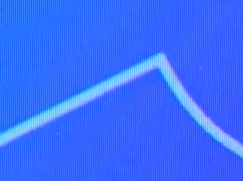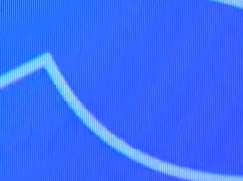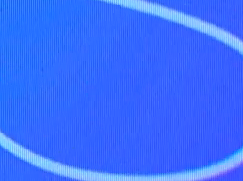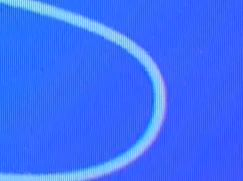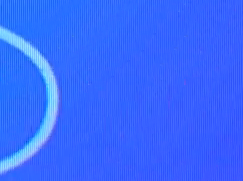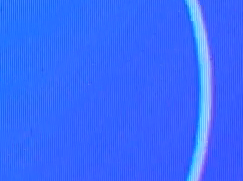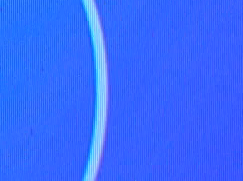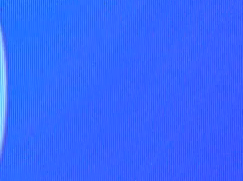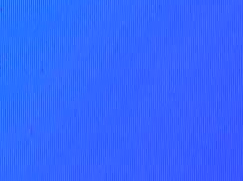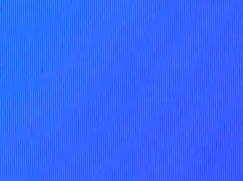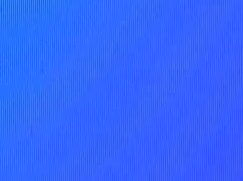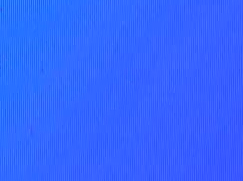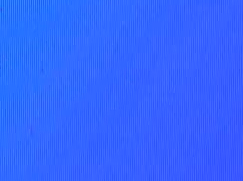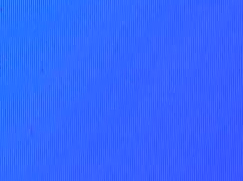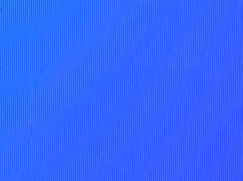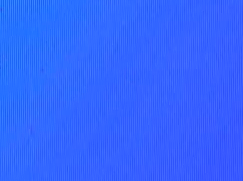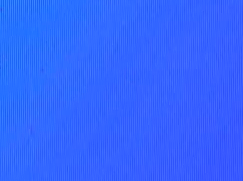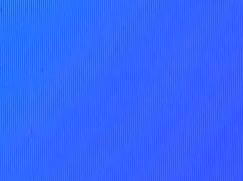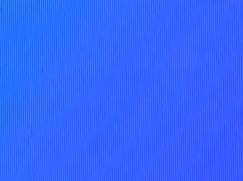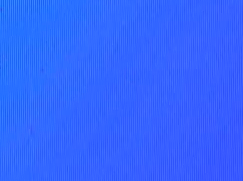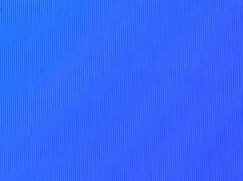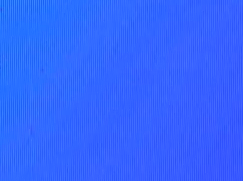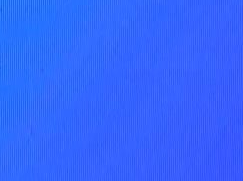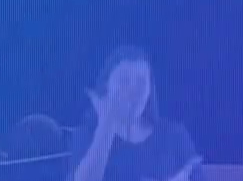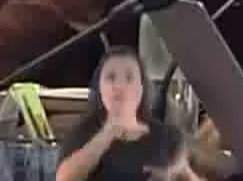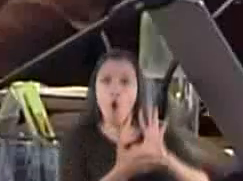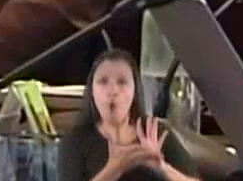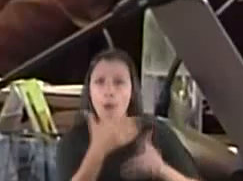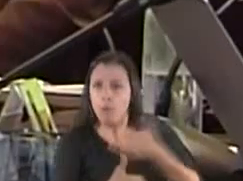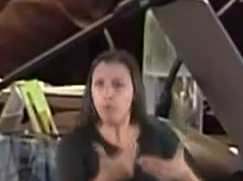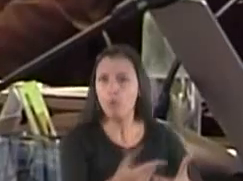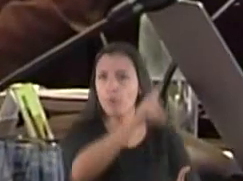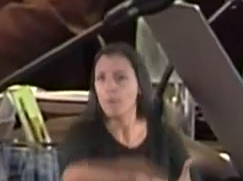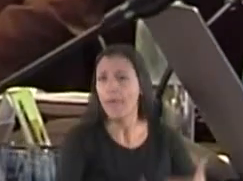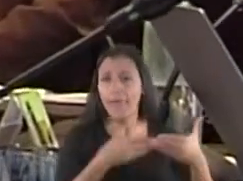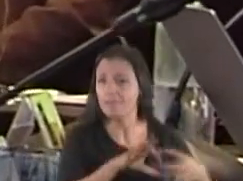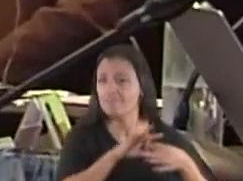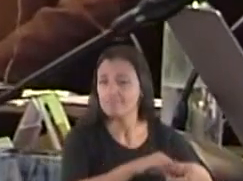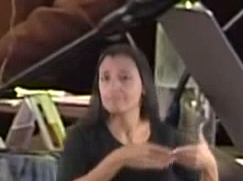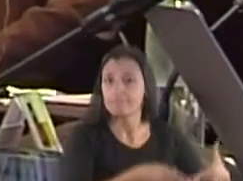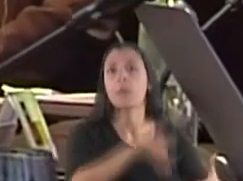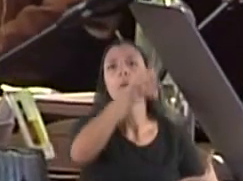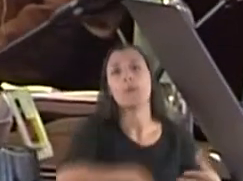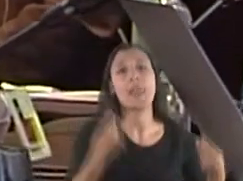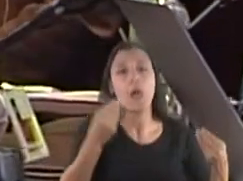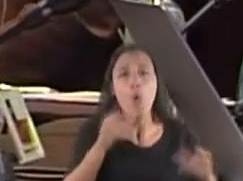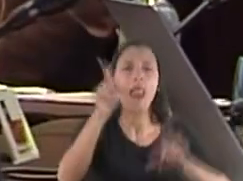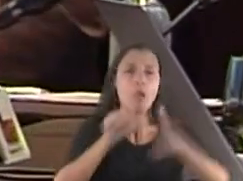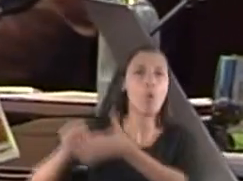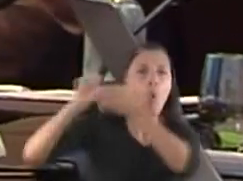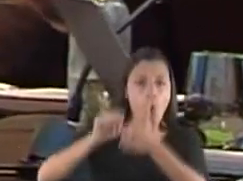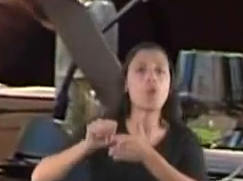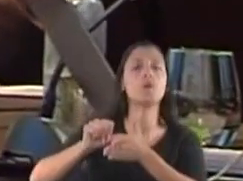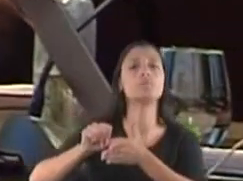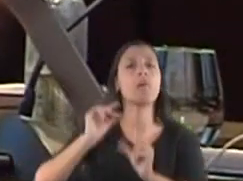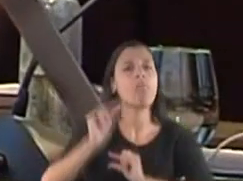Bienvenidos en vivo el presidente de la Nación desde el CCK. Crecimiento que tenía que ver con el desarrollo de estados nacionales fue poco a